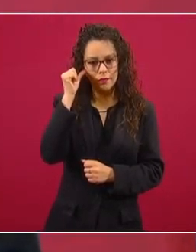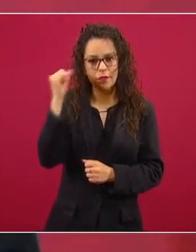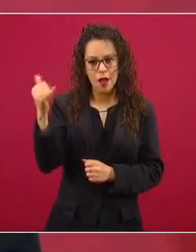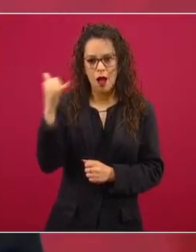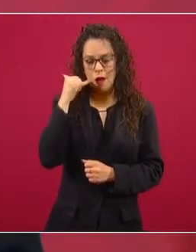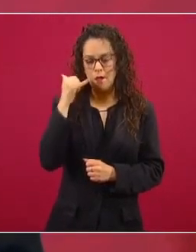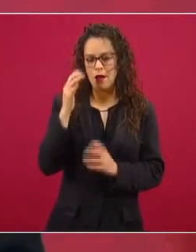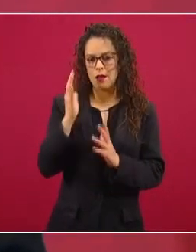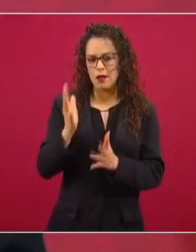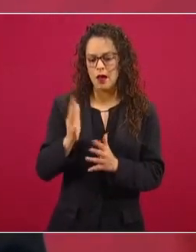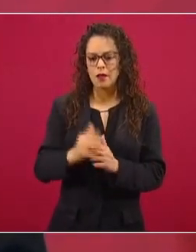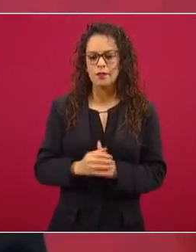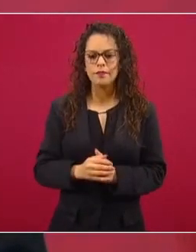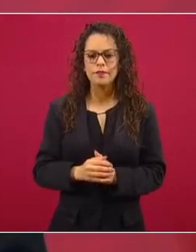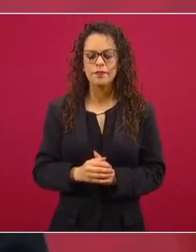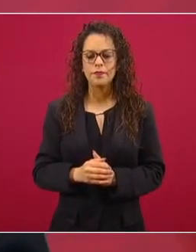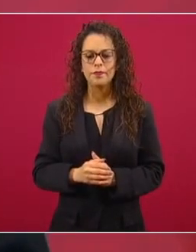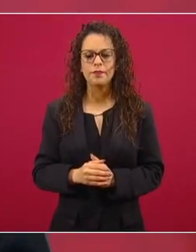no tiene